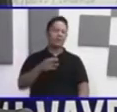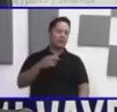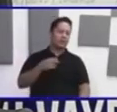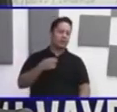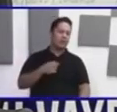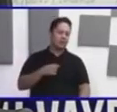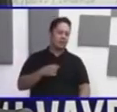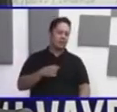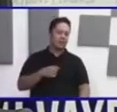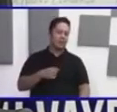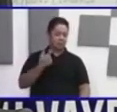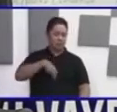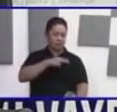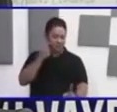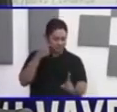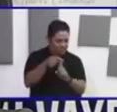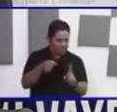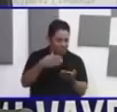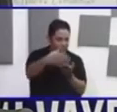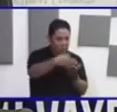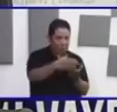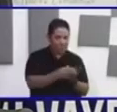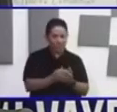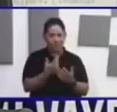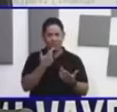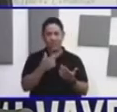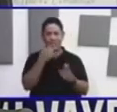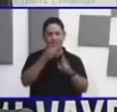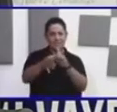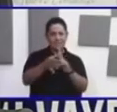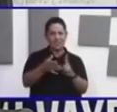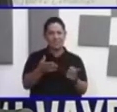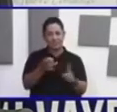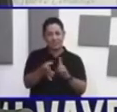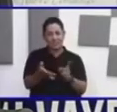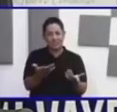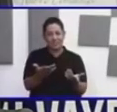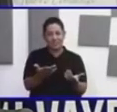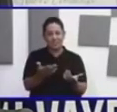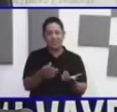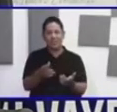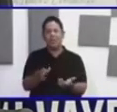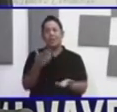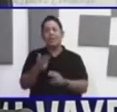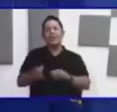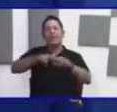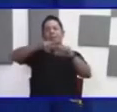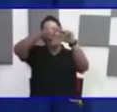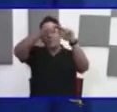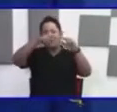hubiéramos apuntado al tema de la metálica, estarían ahorita mismo diciendo